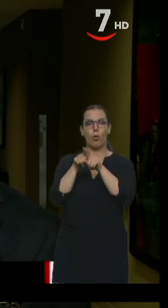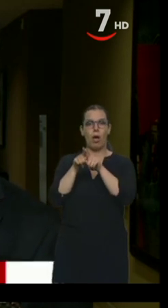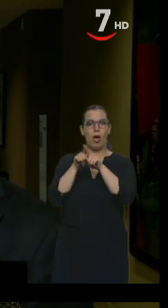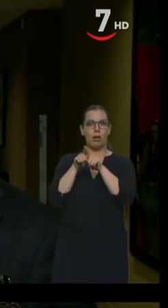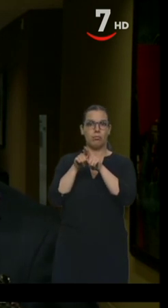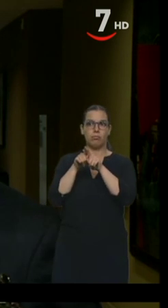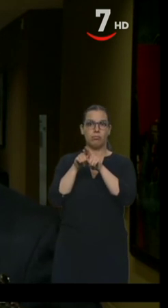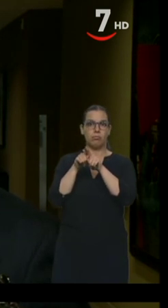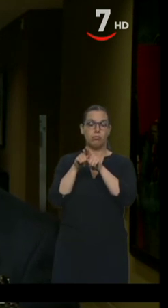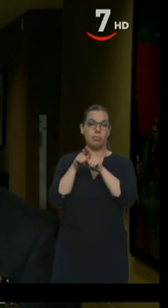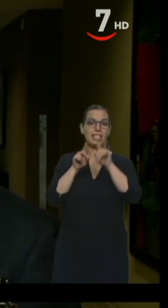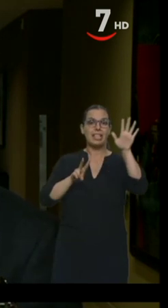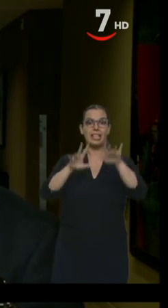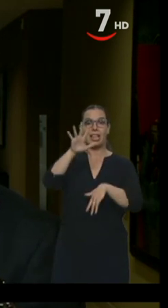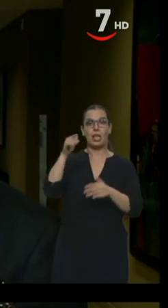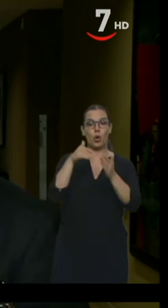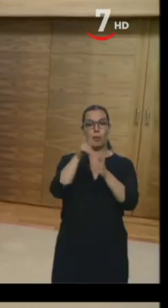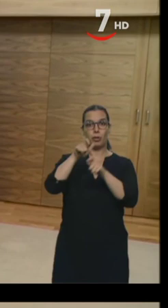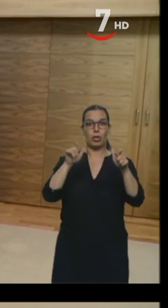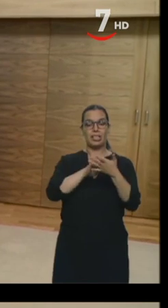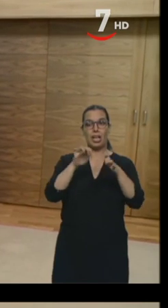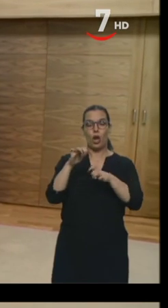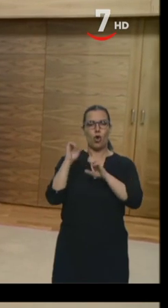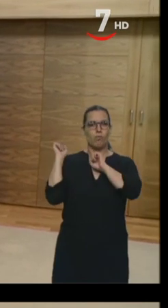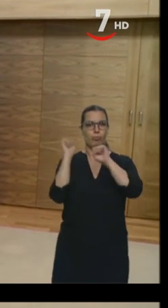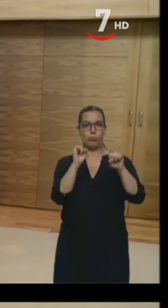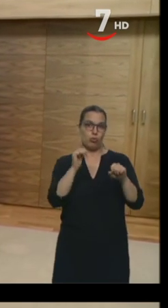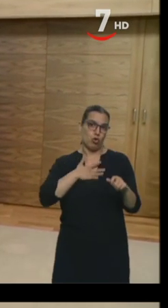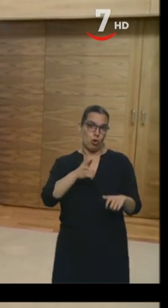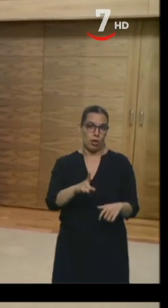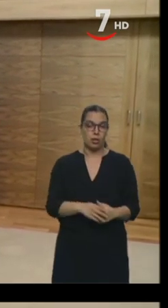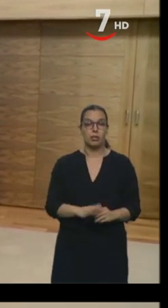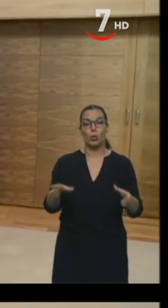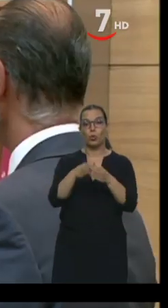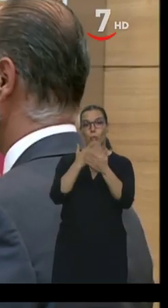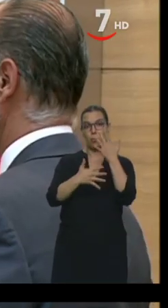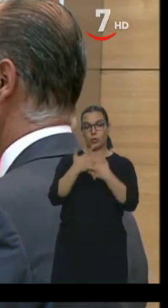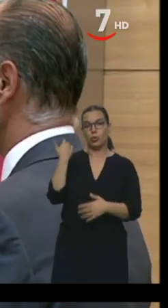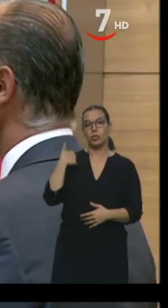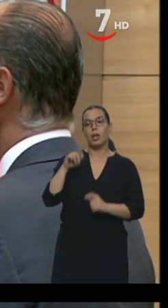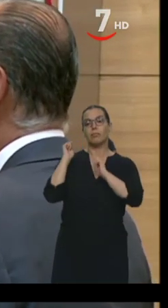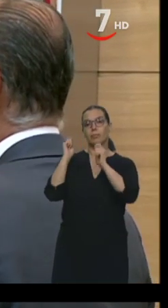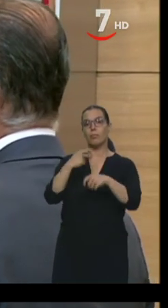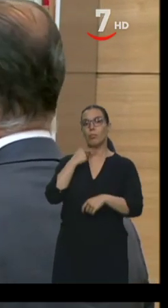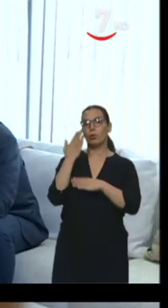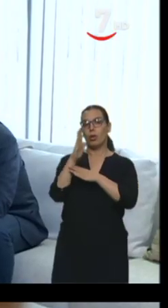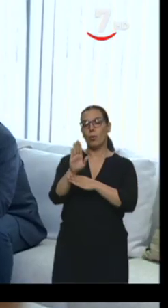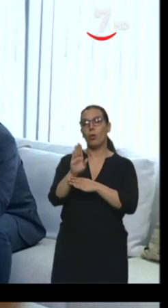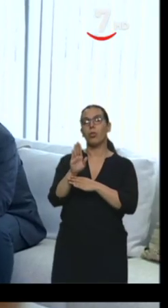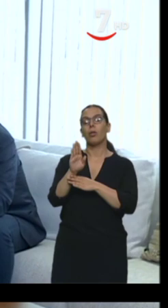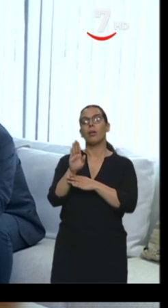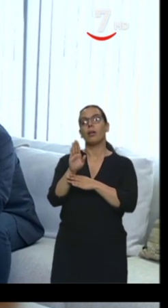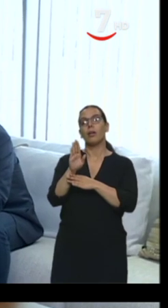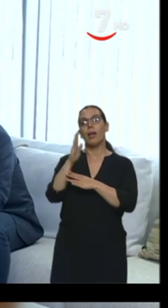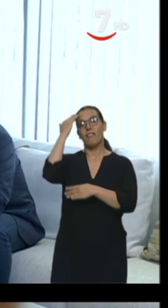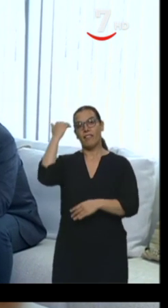de 75.000 castellano-leoneses. Un grupo mixto que, por cierto, ya ha votado que su portavoz será Pablo Fernández y Luis Mariano Santos,